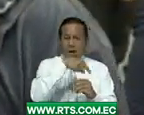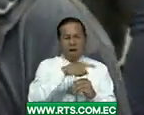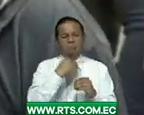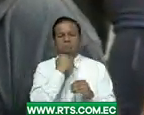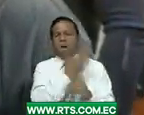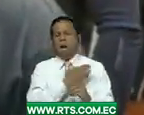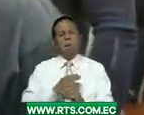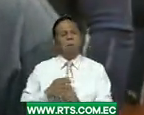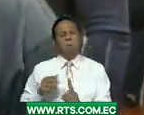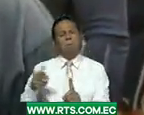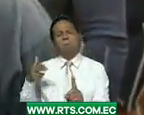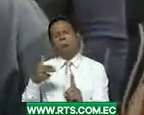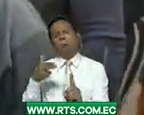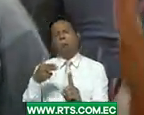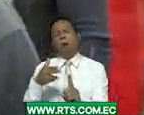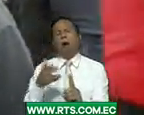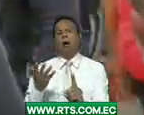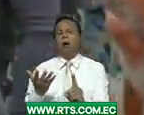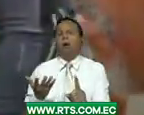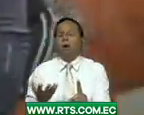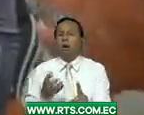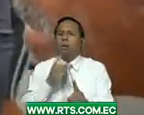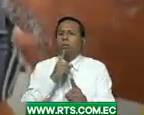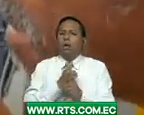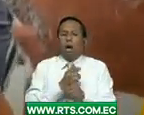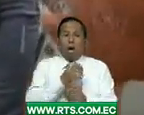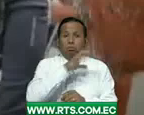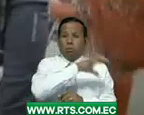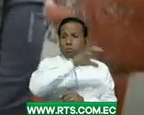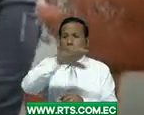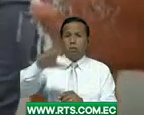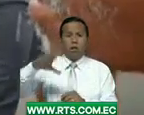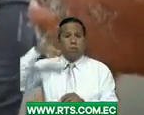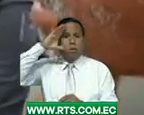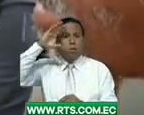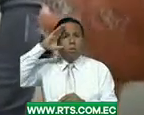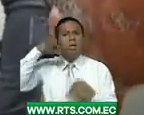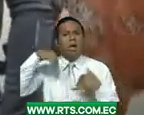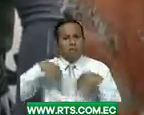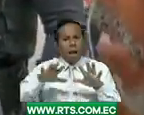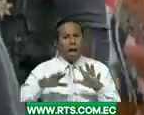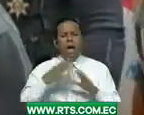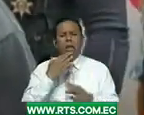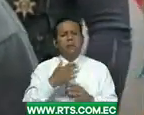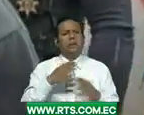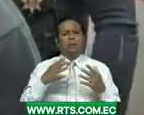teníamos personal policial en todo el casco, hubo acción policial, despliegue.